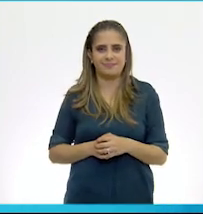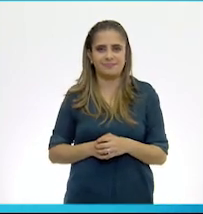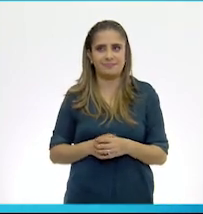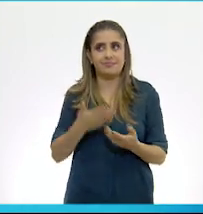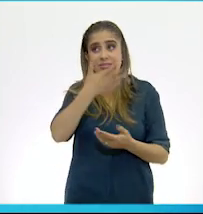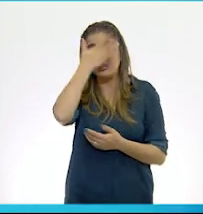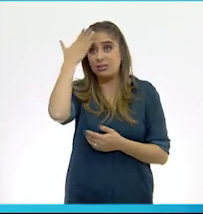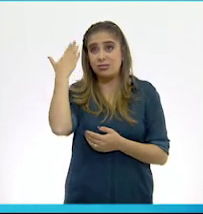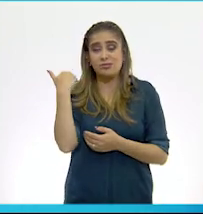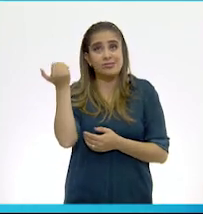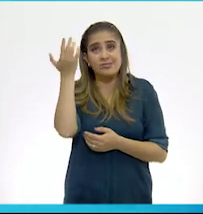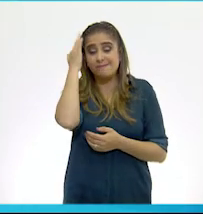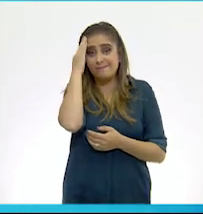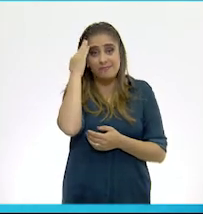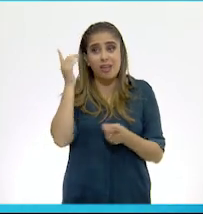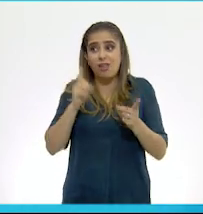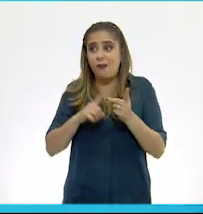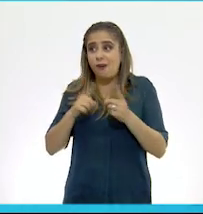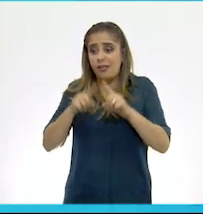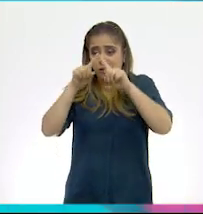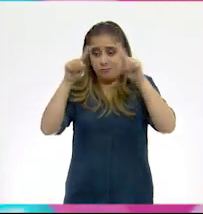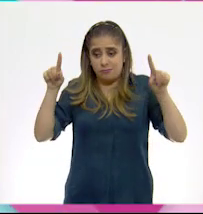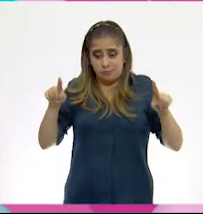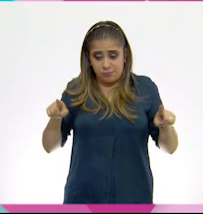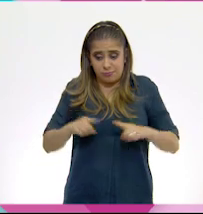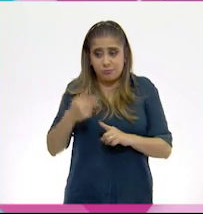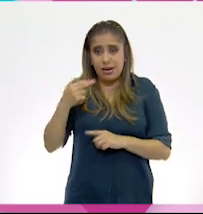No sé en dónde podré encontrar un hexágono.